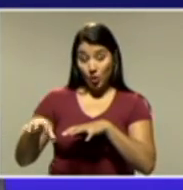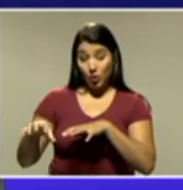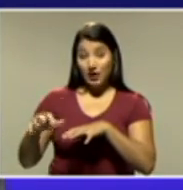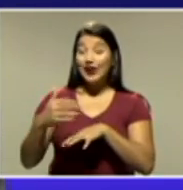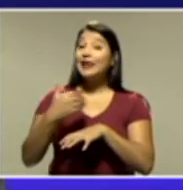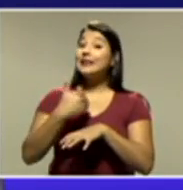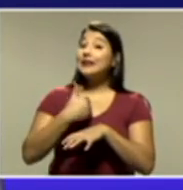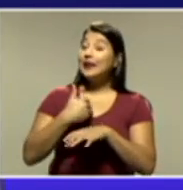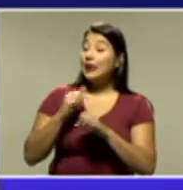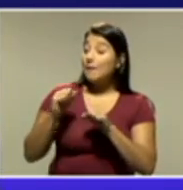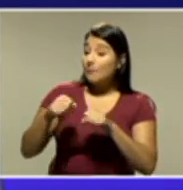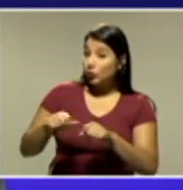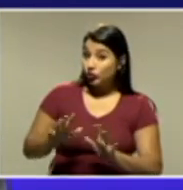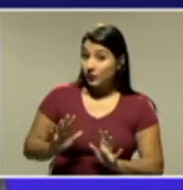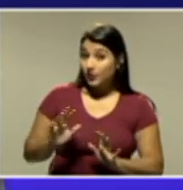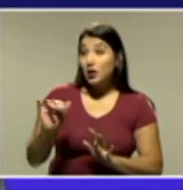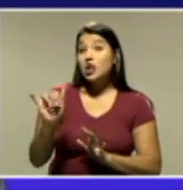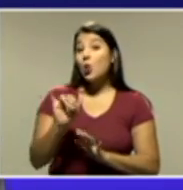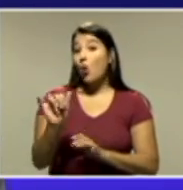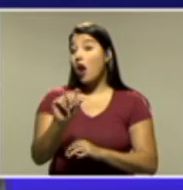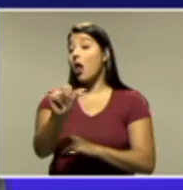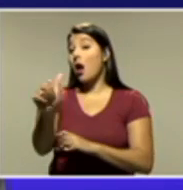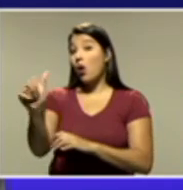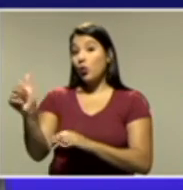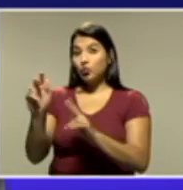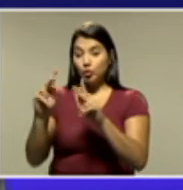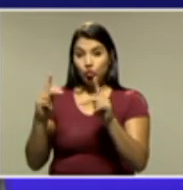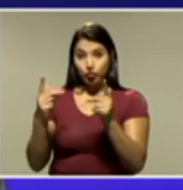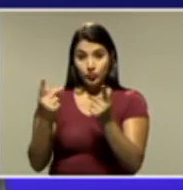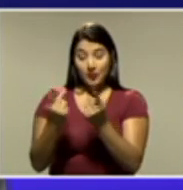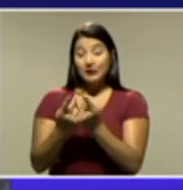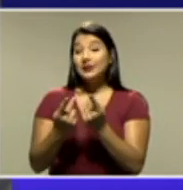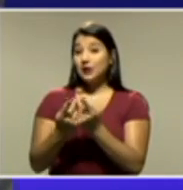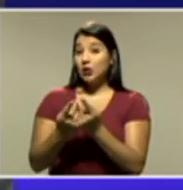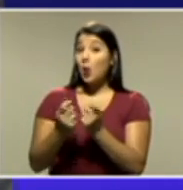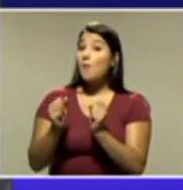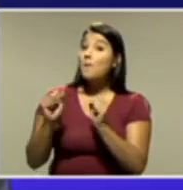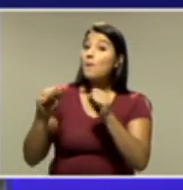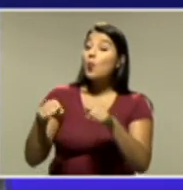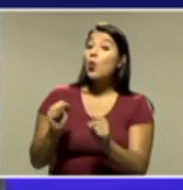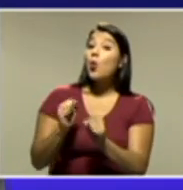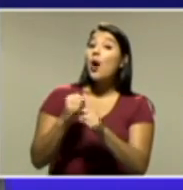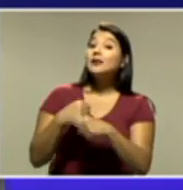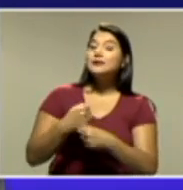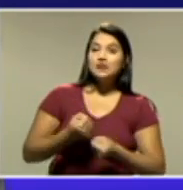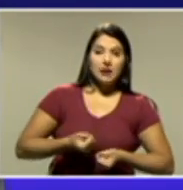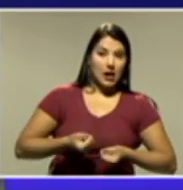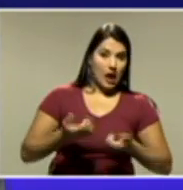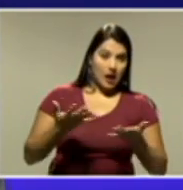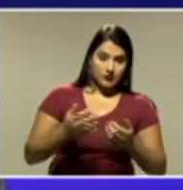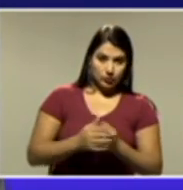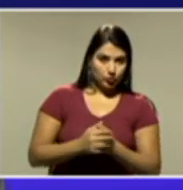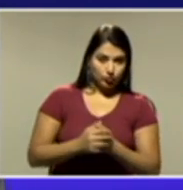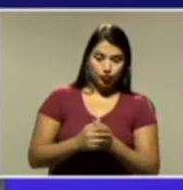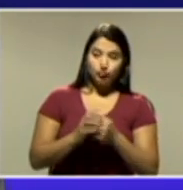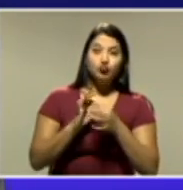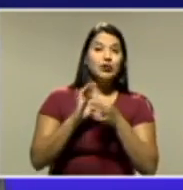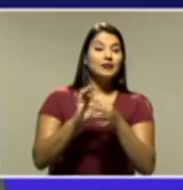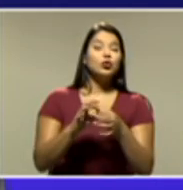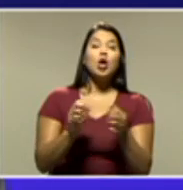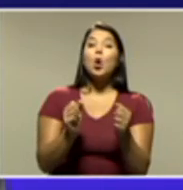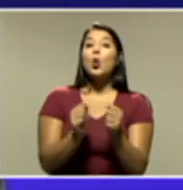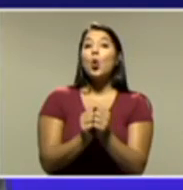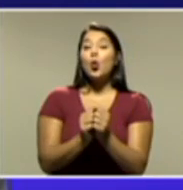la posibilidad, igual que los demás partidos, de hacer una serie de gastos referidos